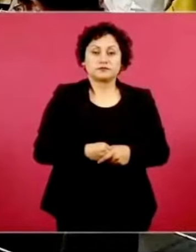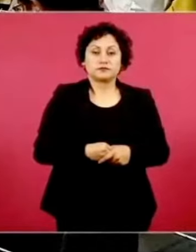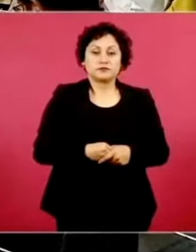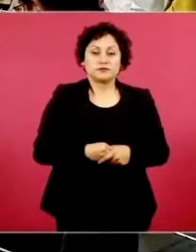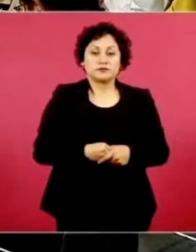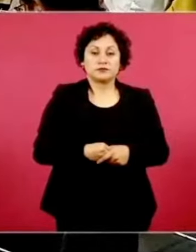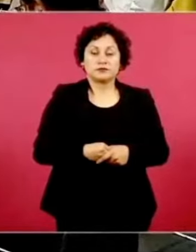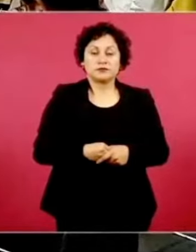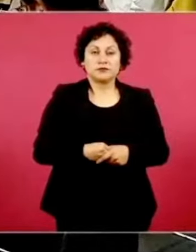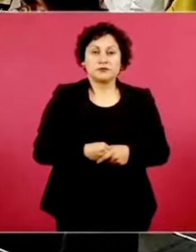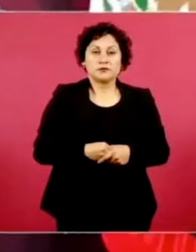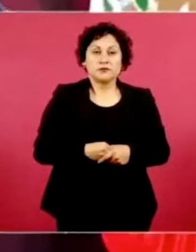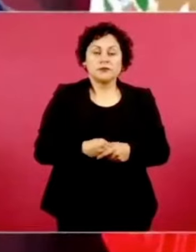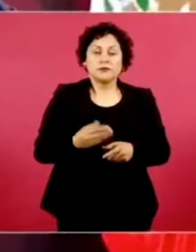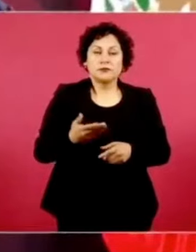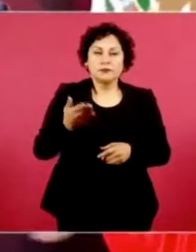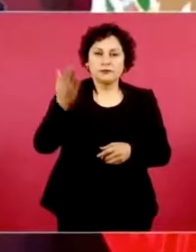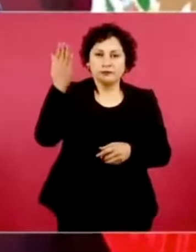que no